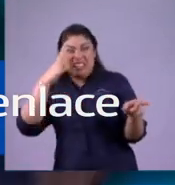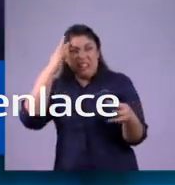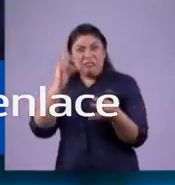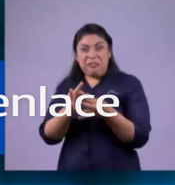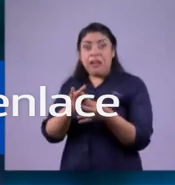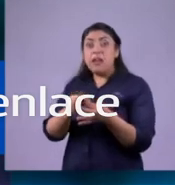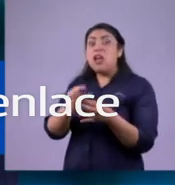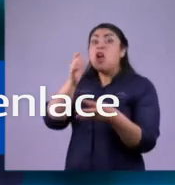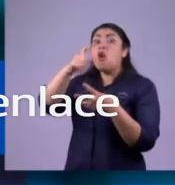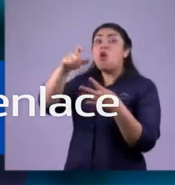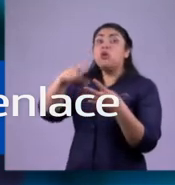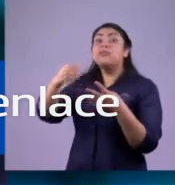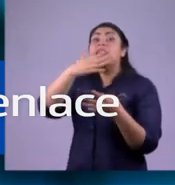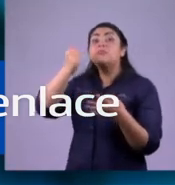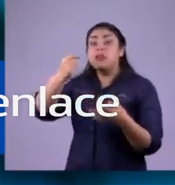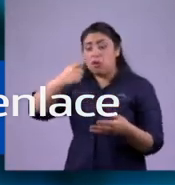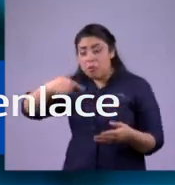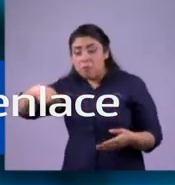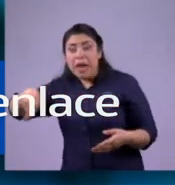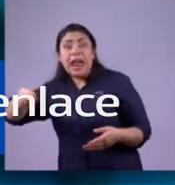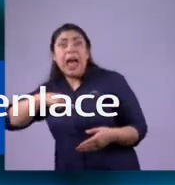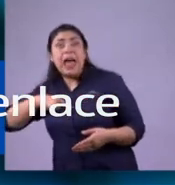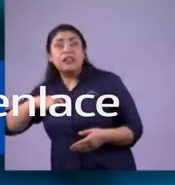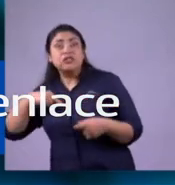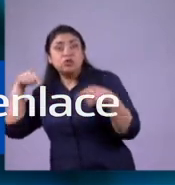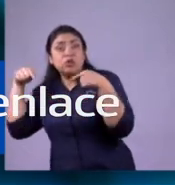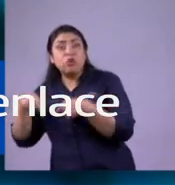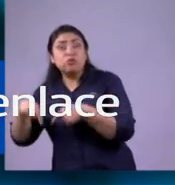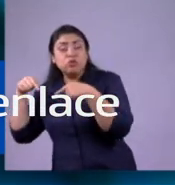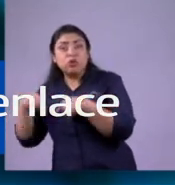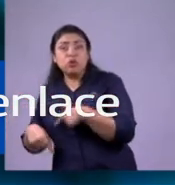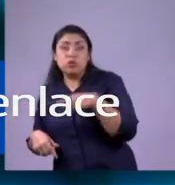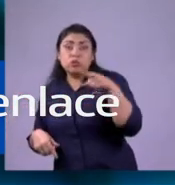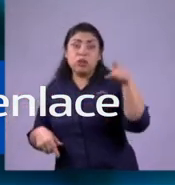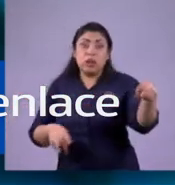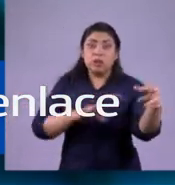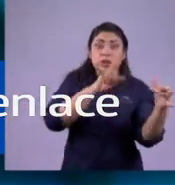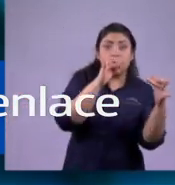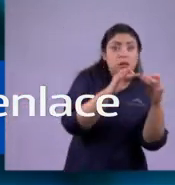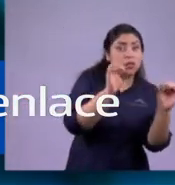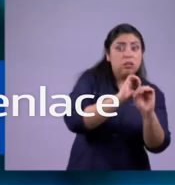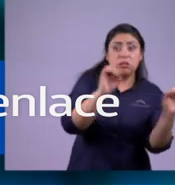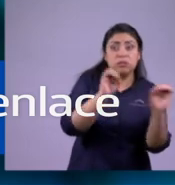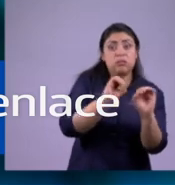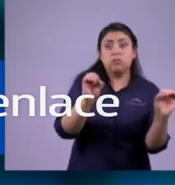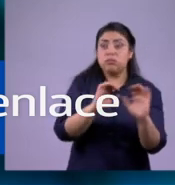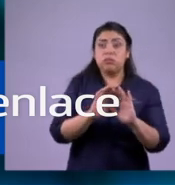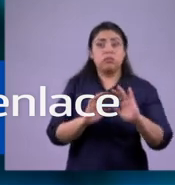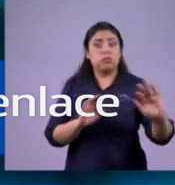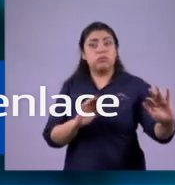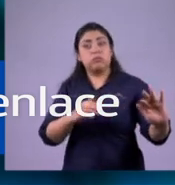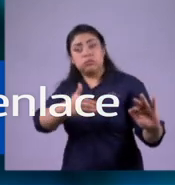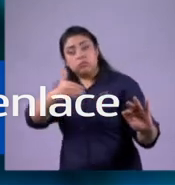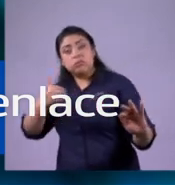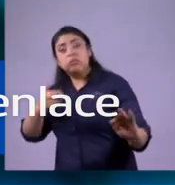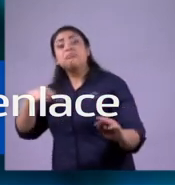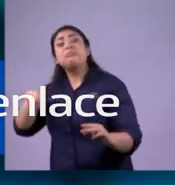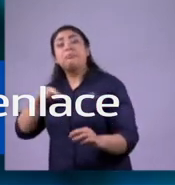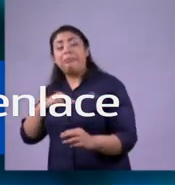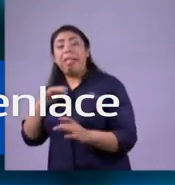cosa mejor para nosotros para que no fuesen ellos perfeccionados aparte de no